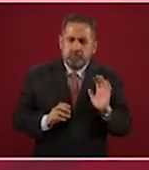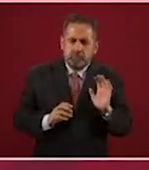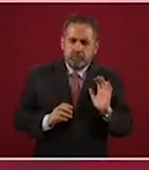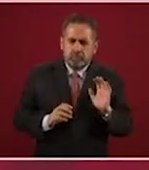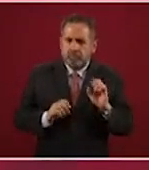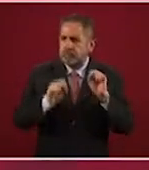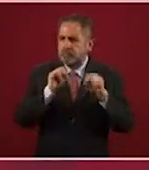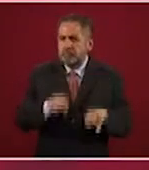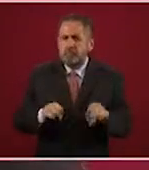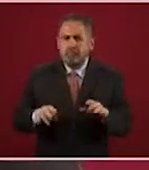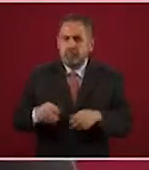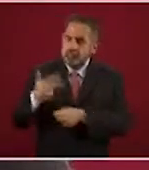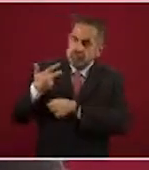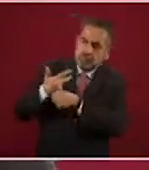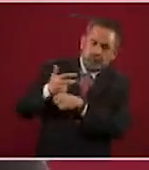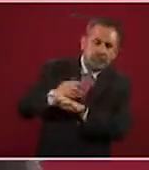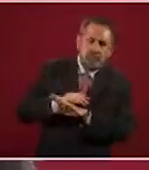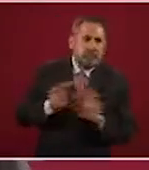sin